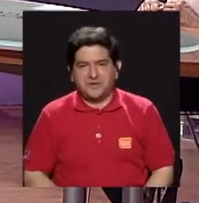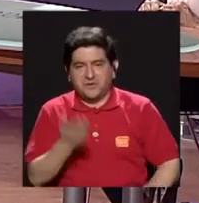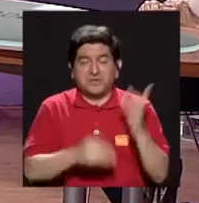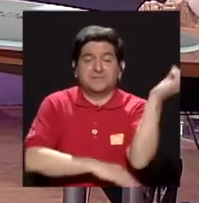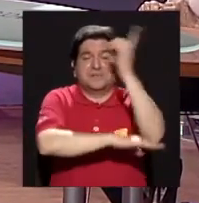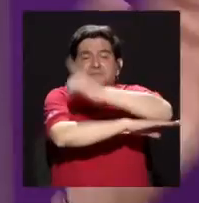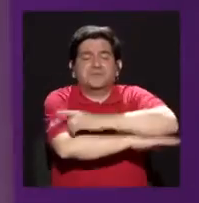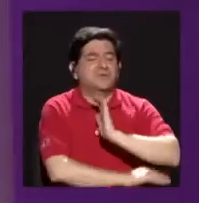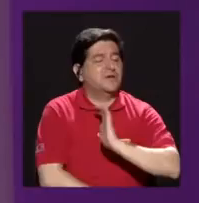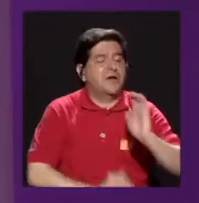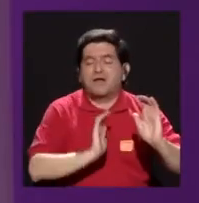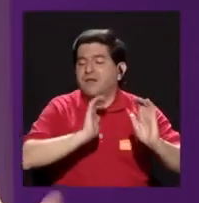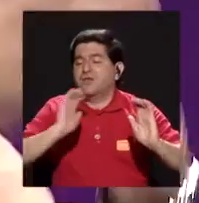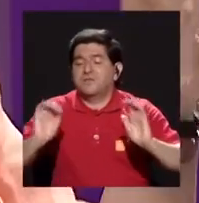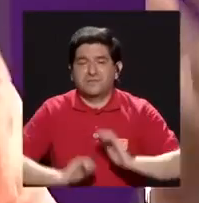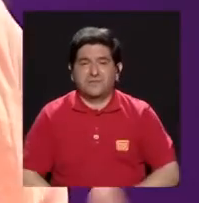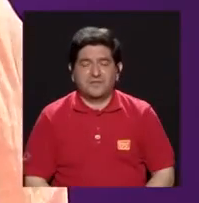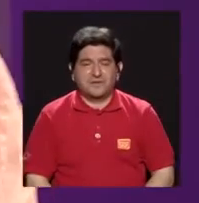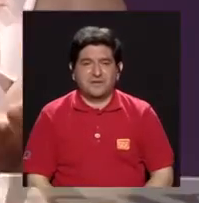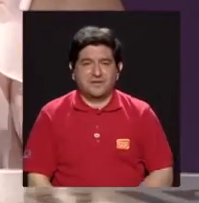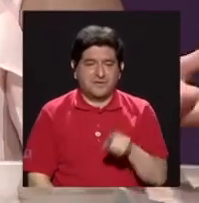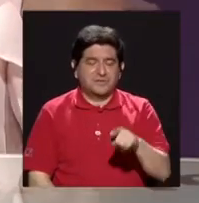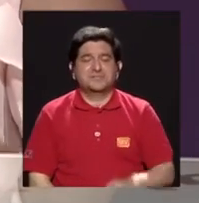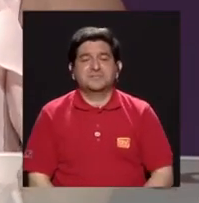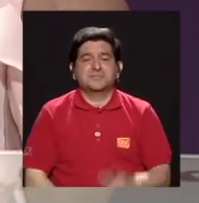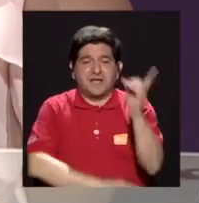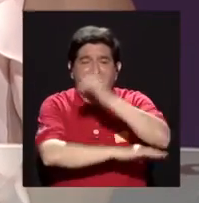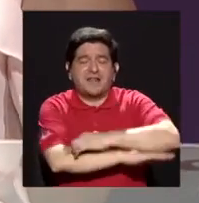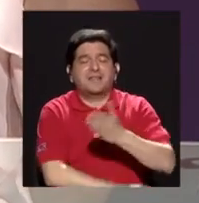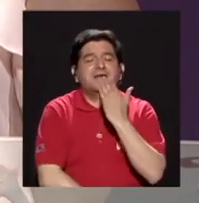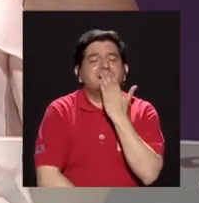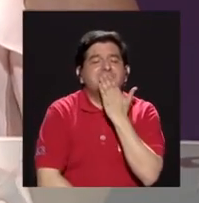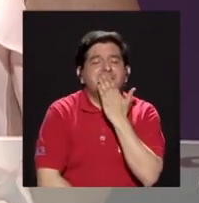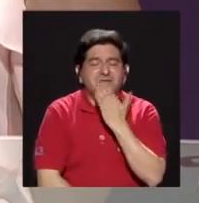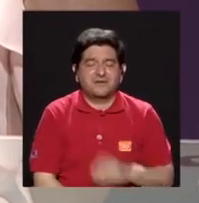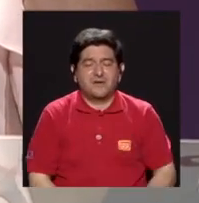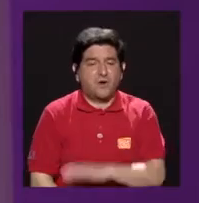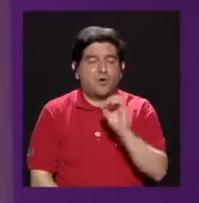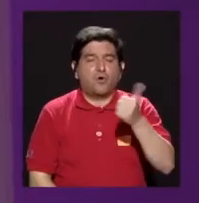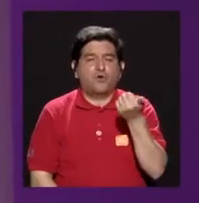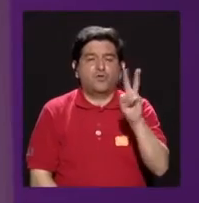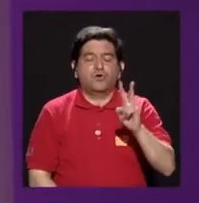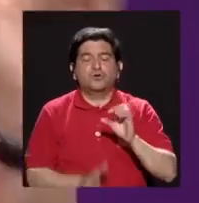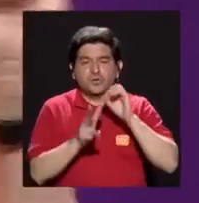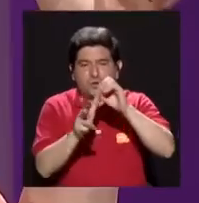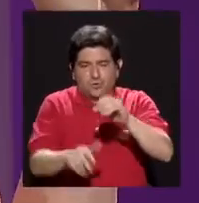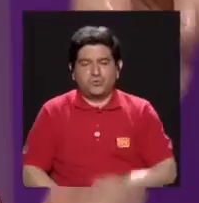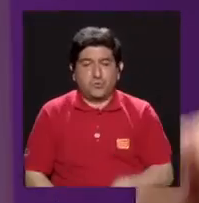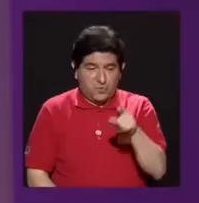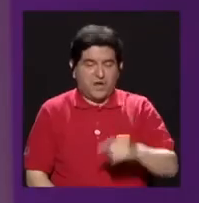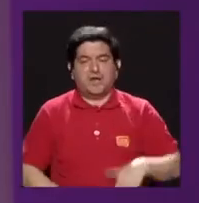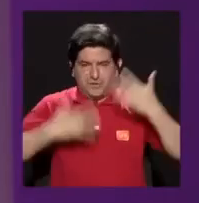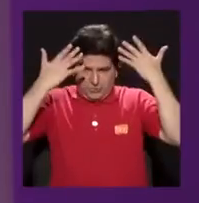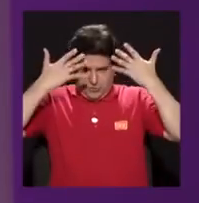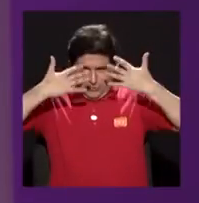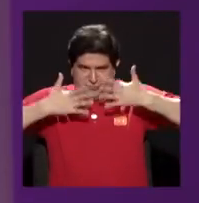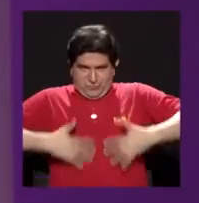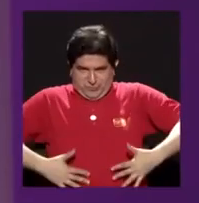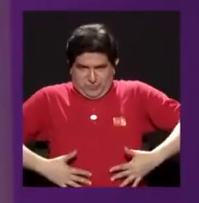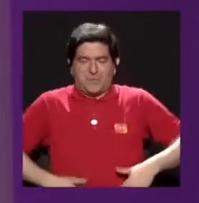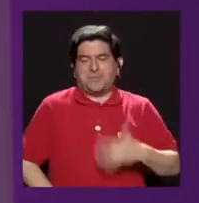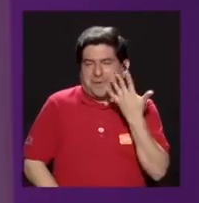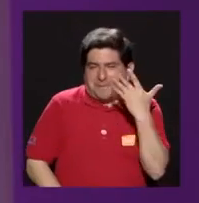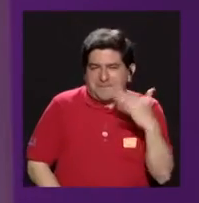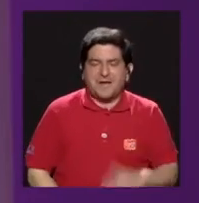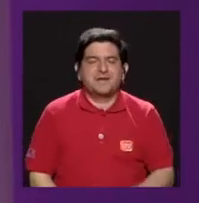día en que los niños, el 12 el día de octubre, indígena. El Día del Indígena, o el 12 de octubre, que se disfrazan, ¿verdad?, de